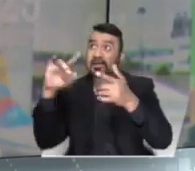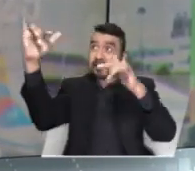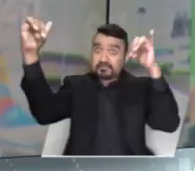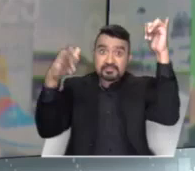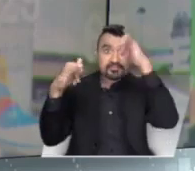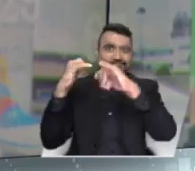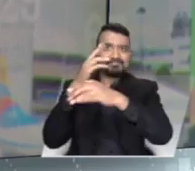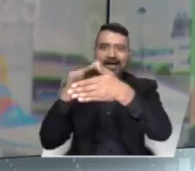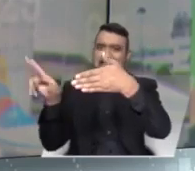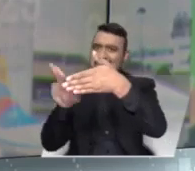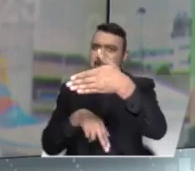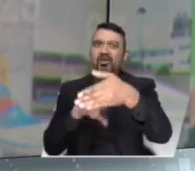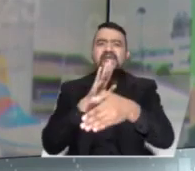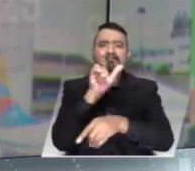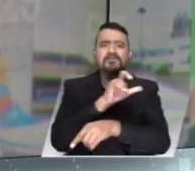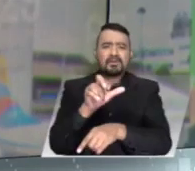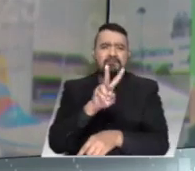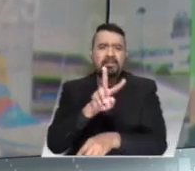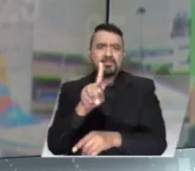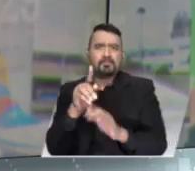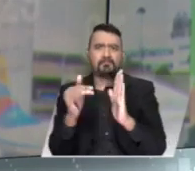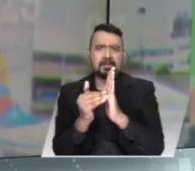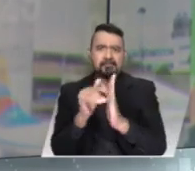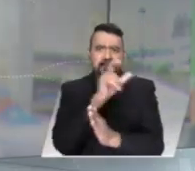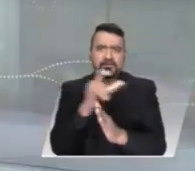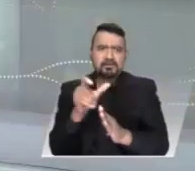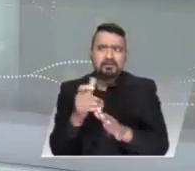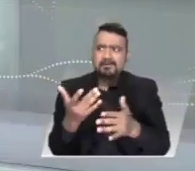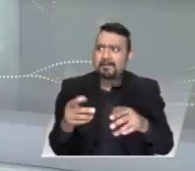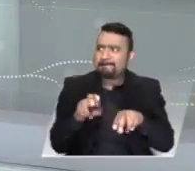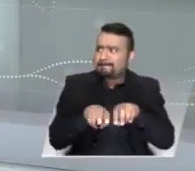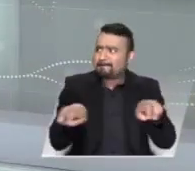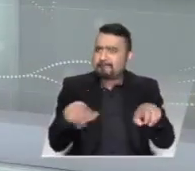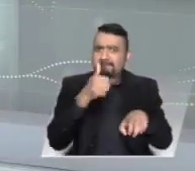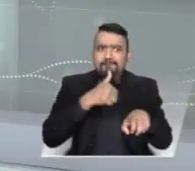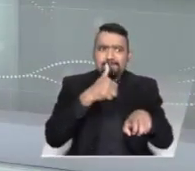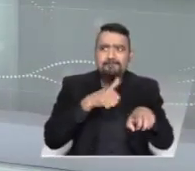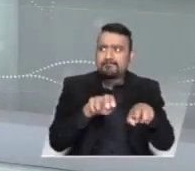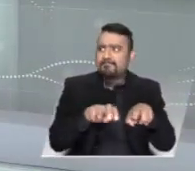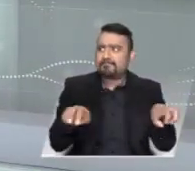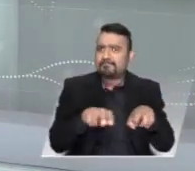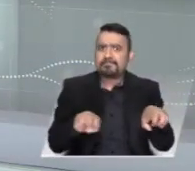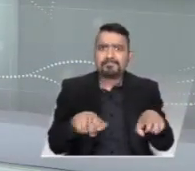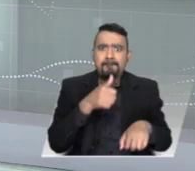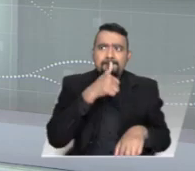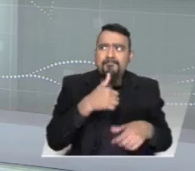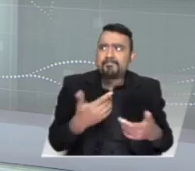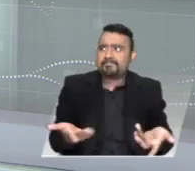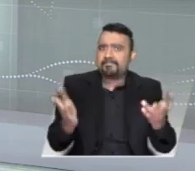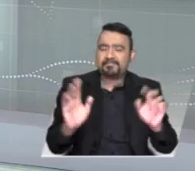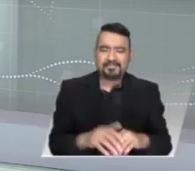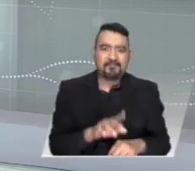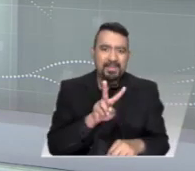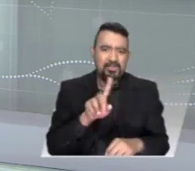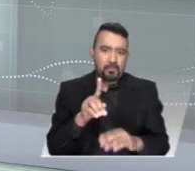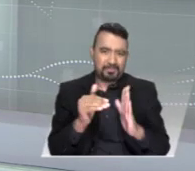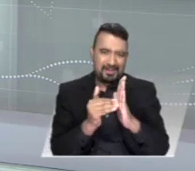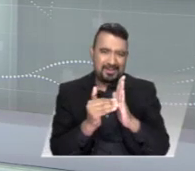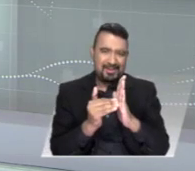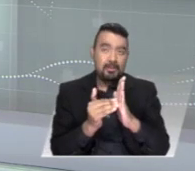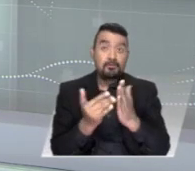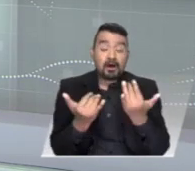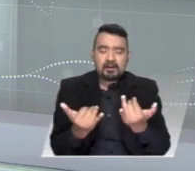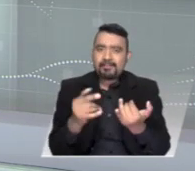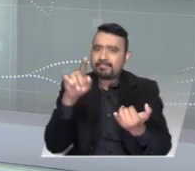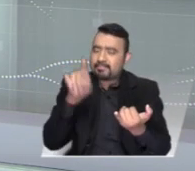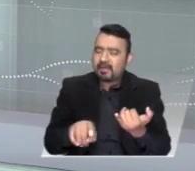e internacionales se vieron afectados con esta situación. Es por este motivo que se evidenció nuevamente